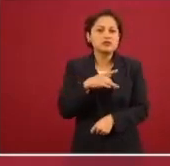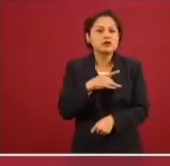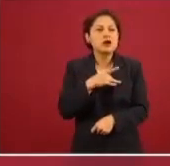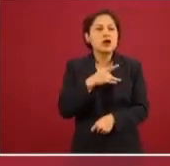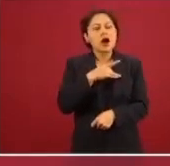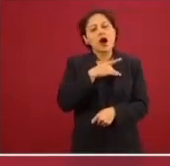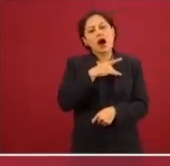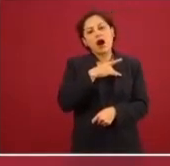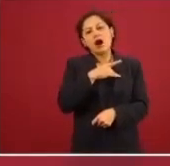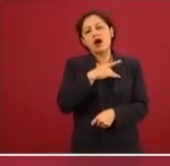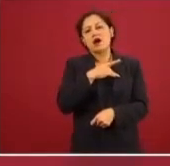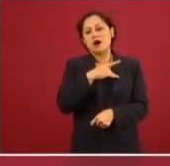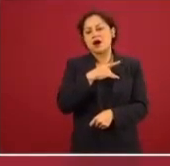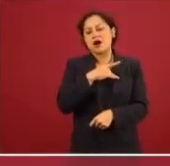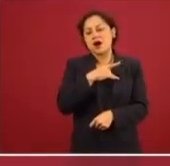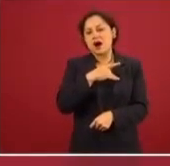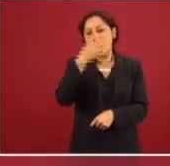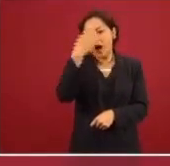de